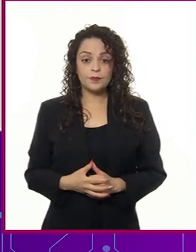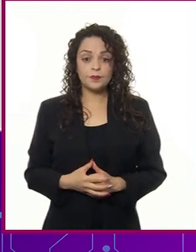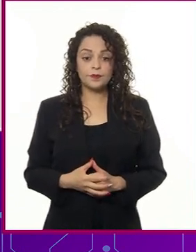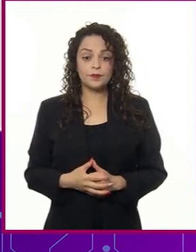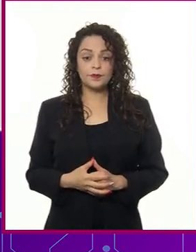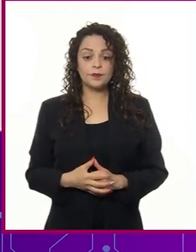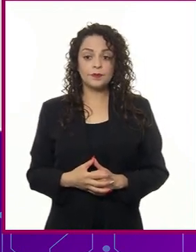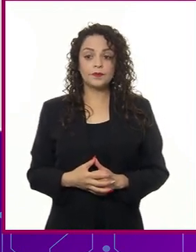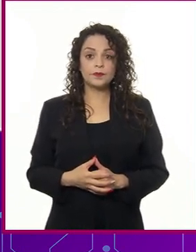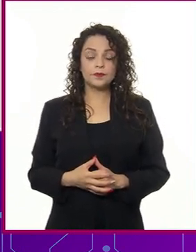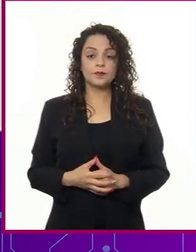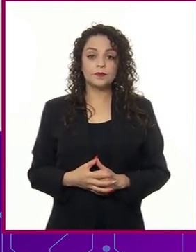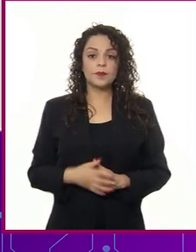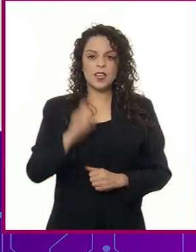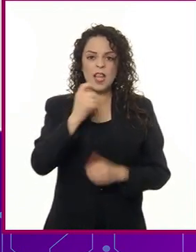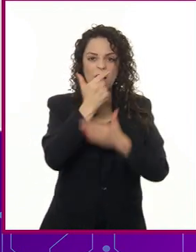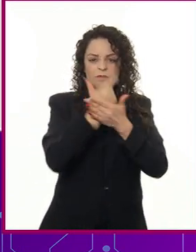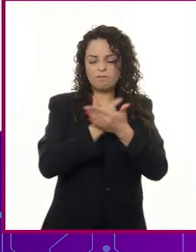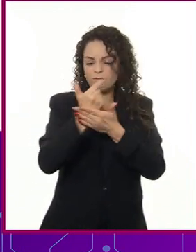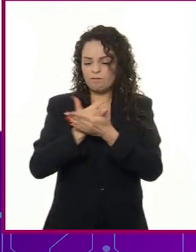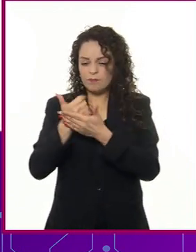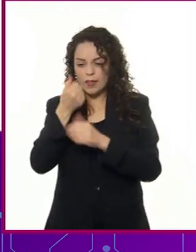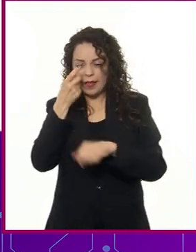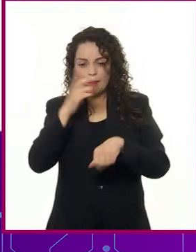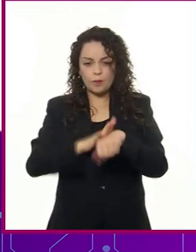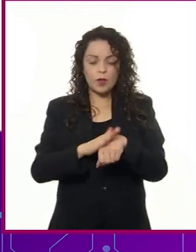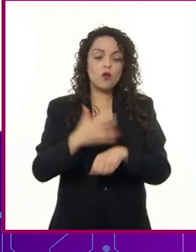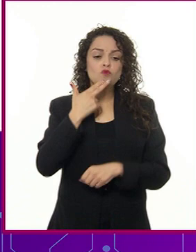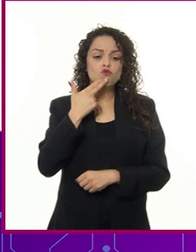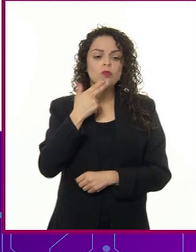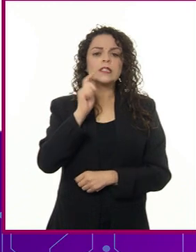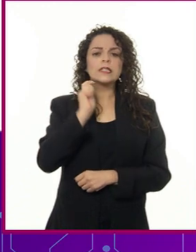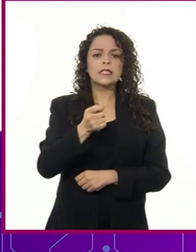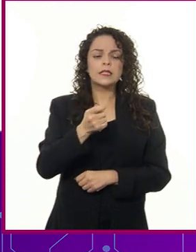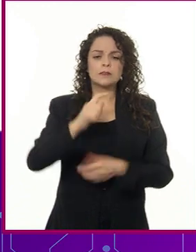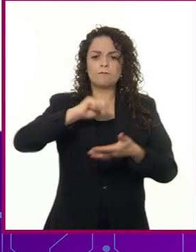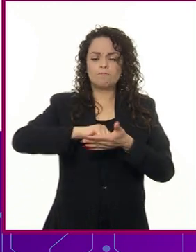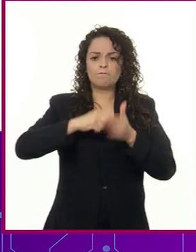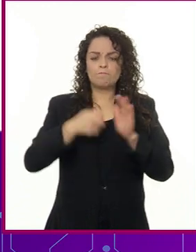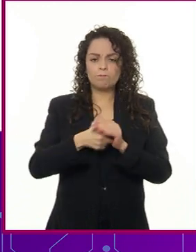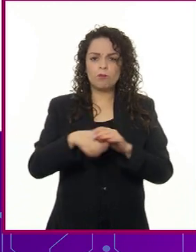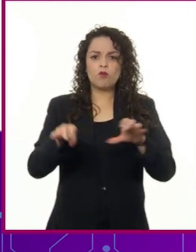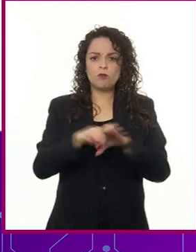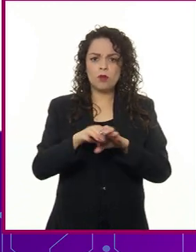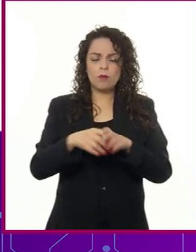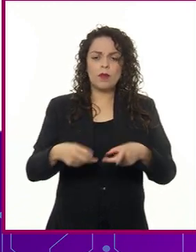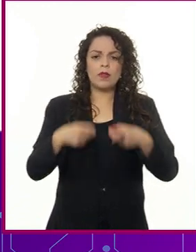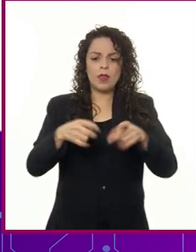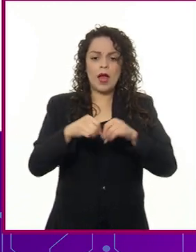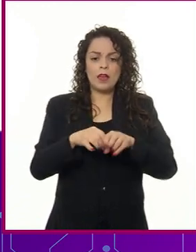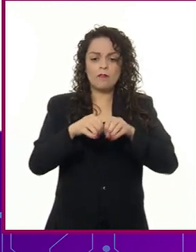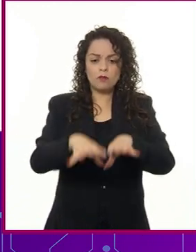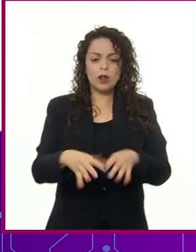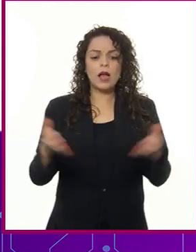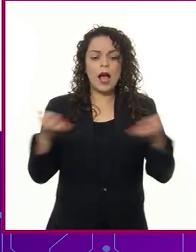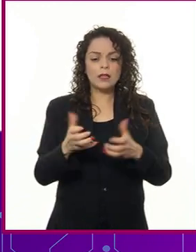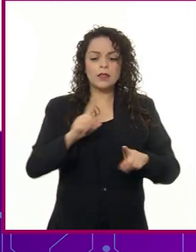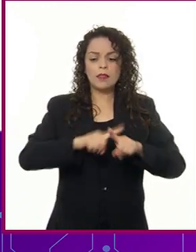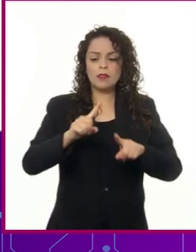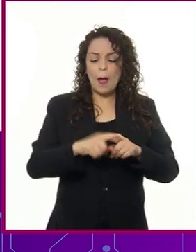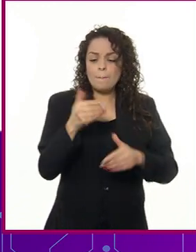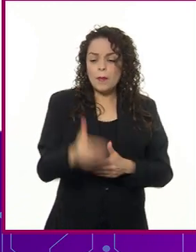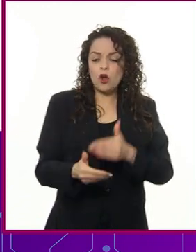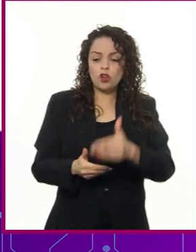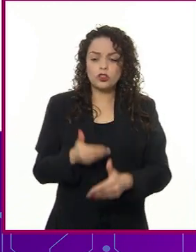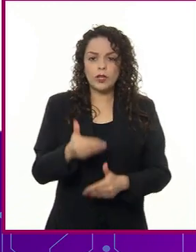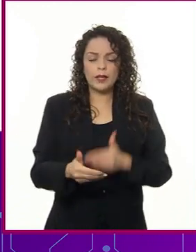En el énfasis de administración contable, usamos la representación técnica para informar el cómo se llevan a cabo los procesos